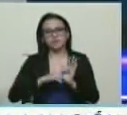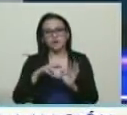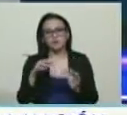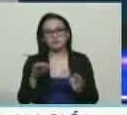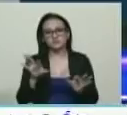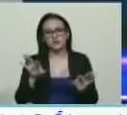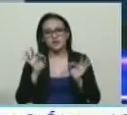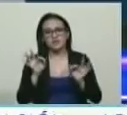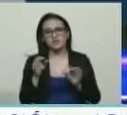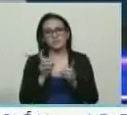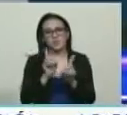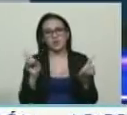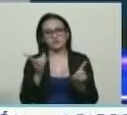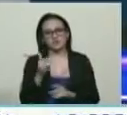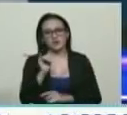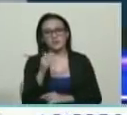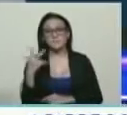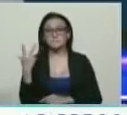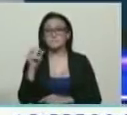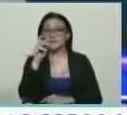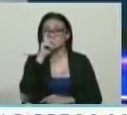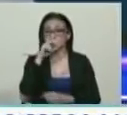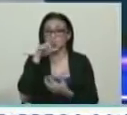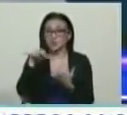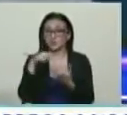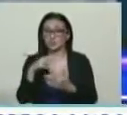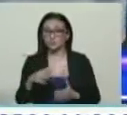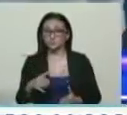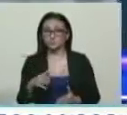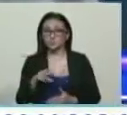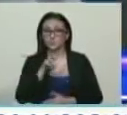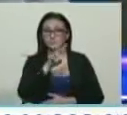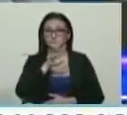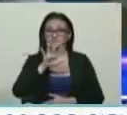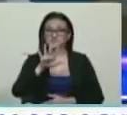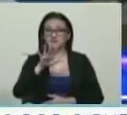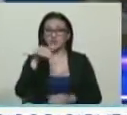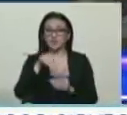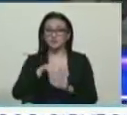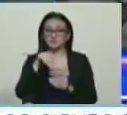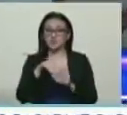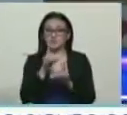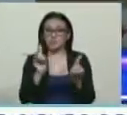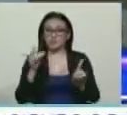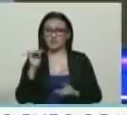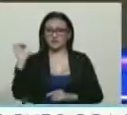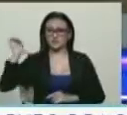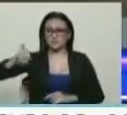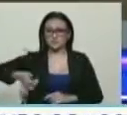democráticamente. 20 años de revolución, 25 elecciones democráticas.